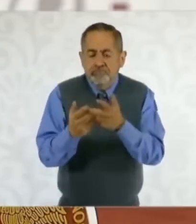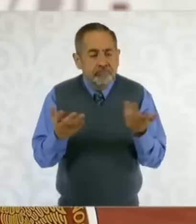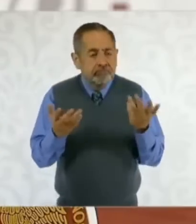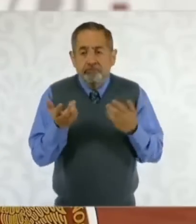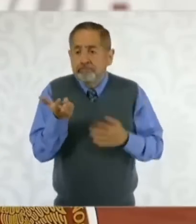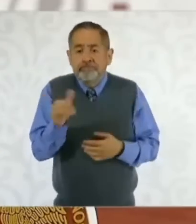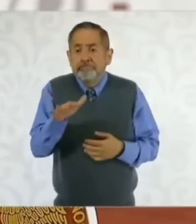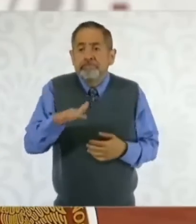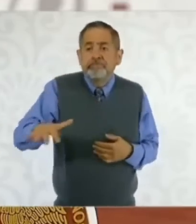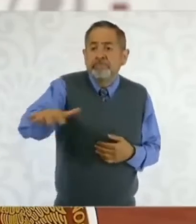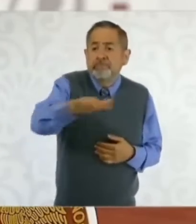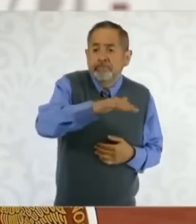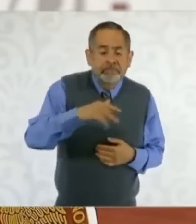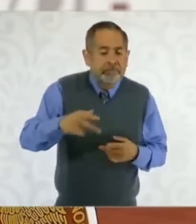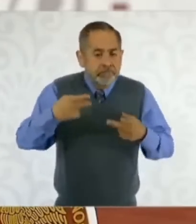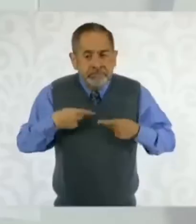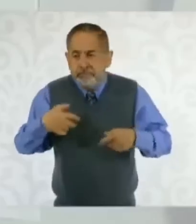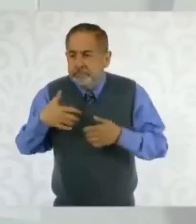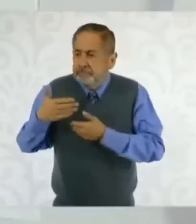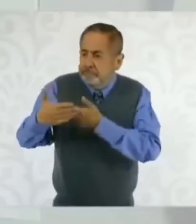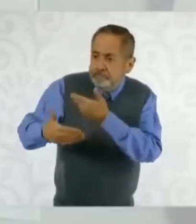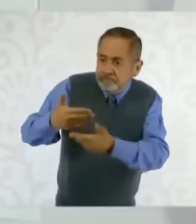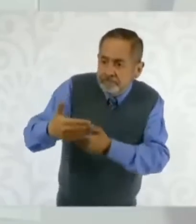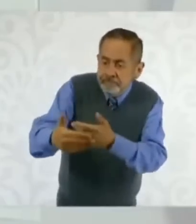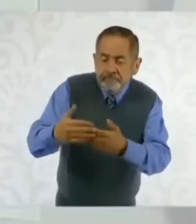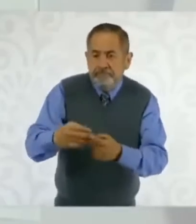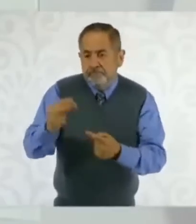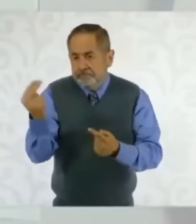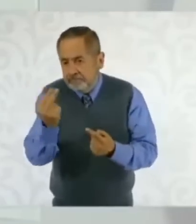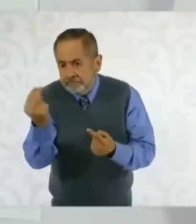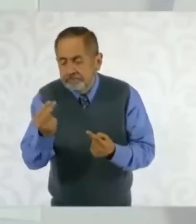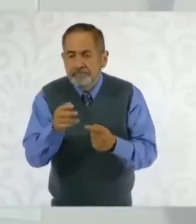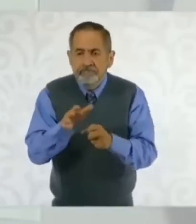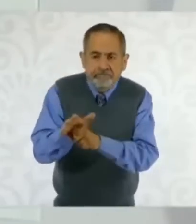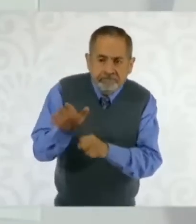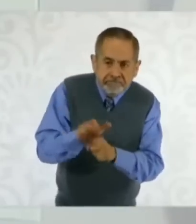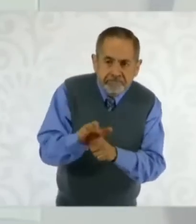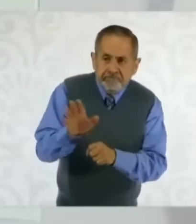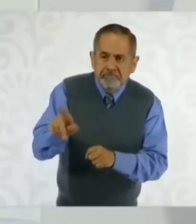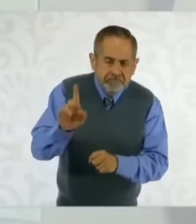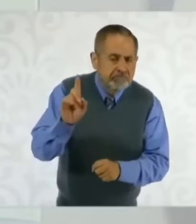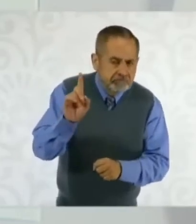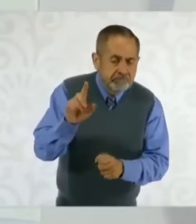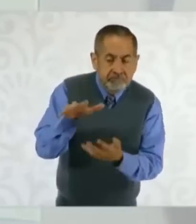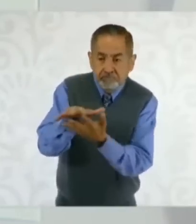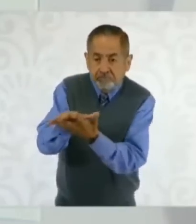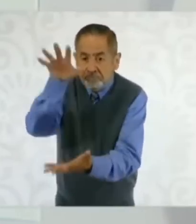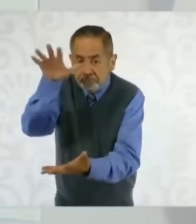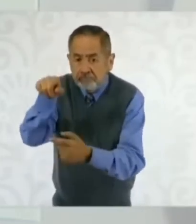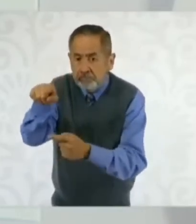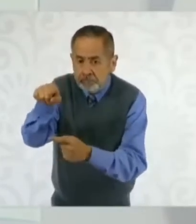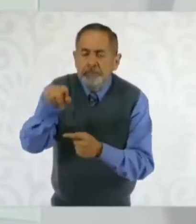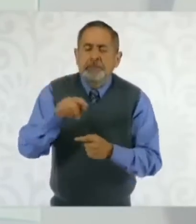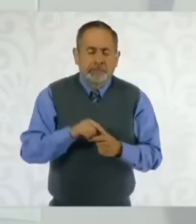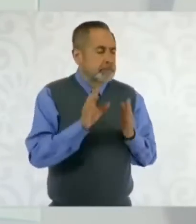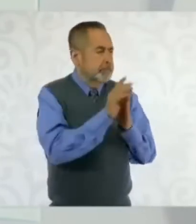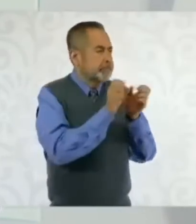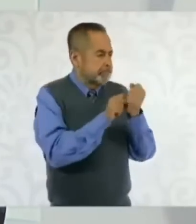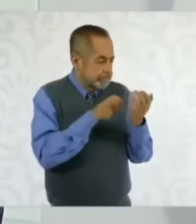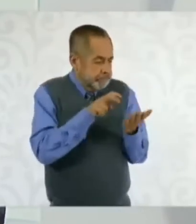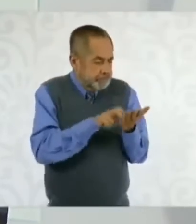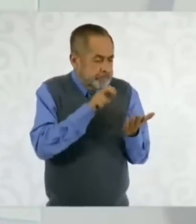procesos sociales y sobre todo con las demandas imperativas de las mayorías populares del